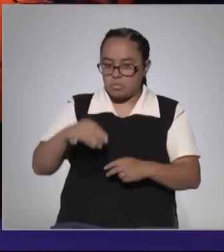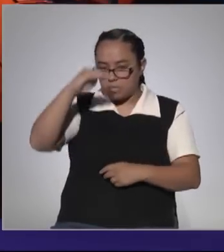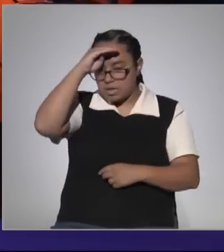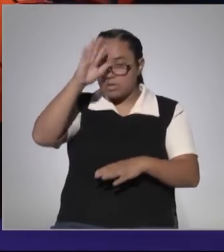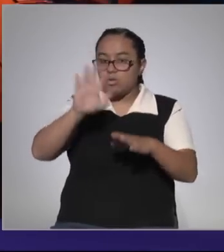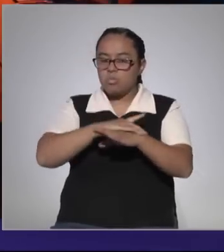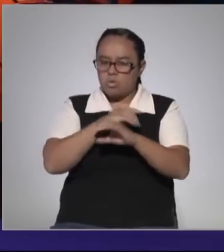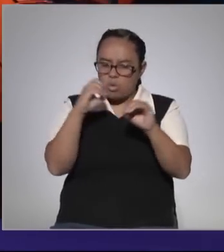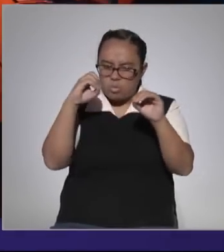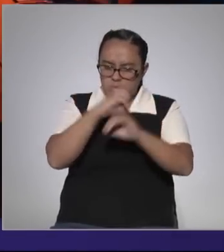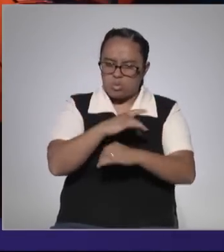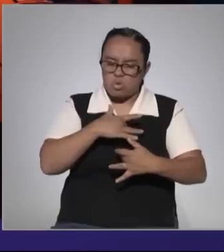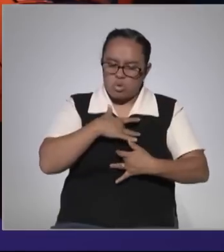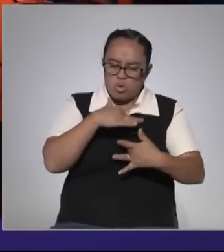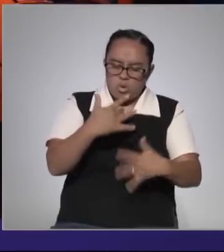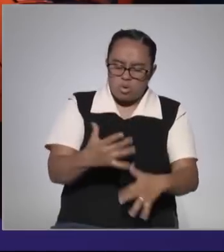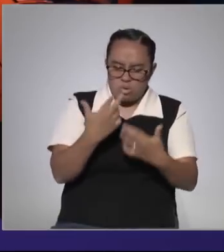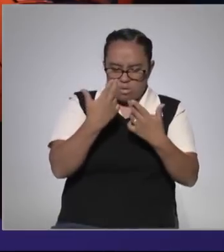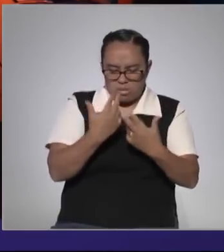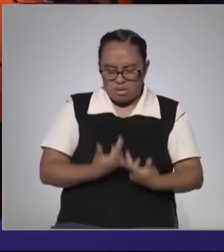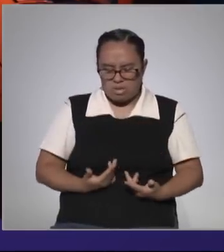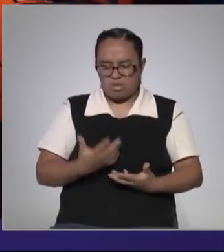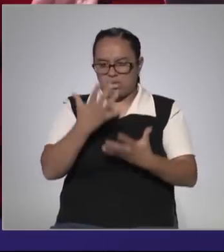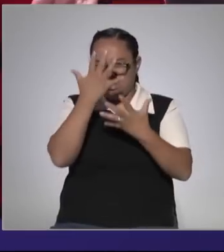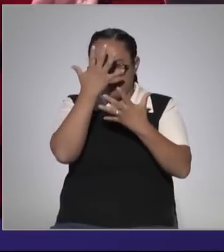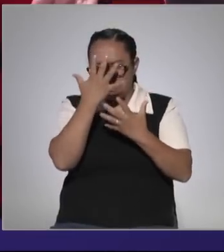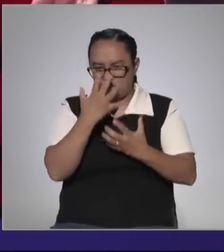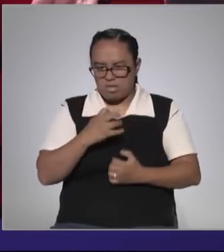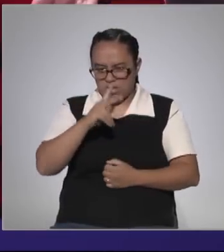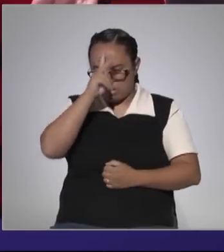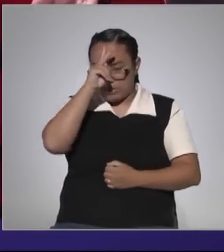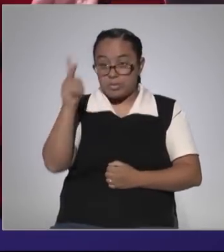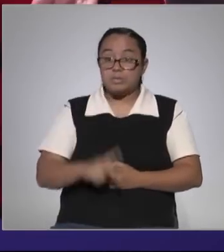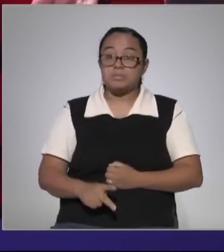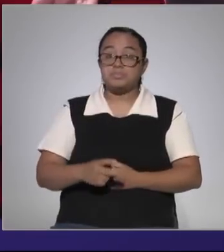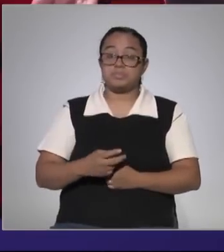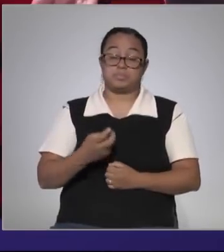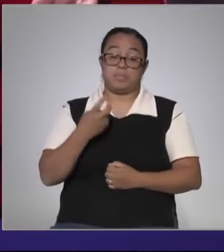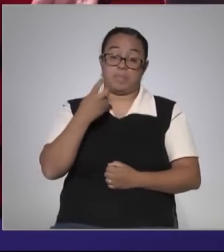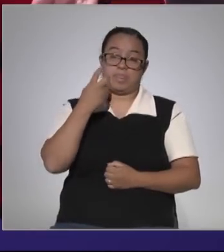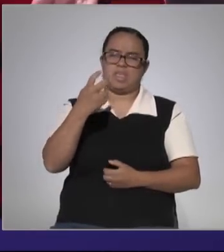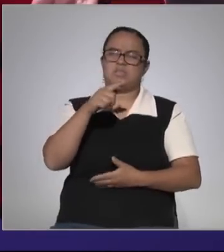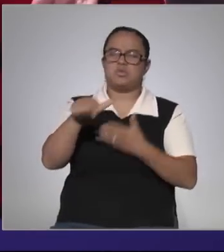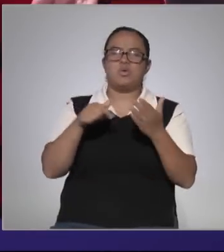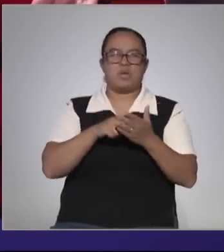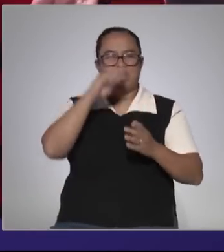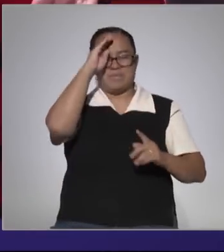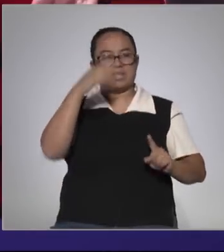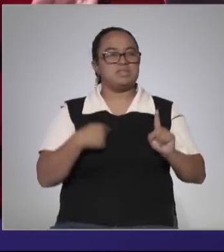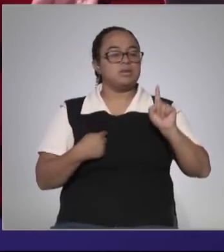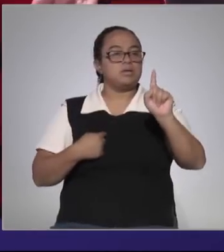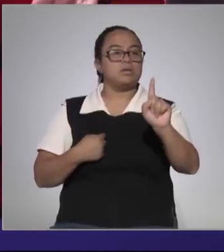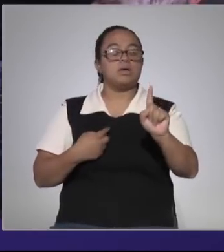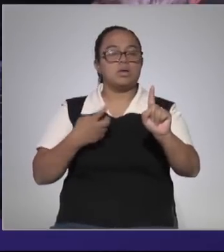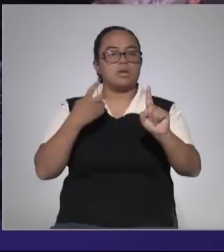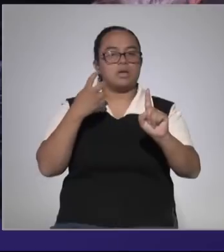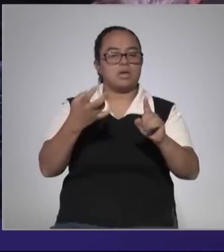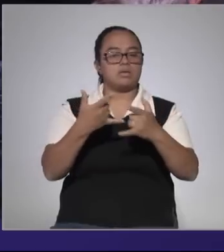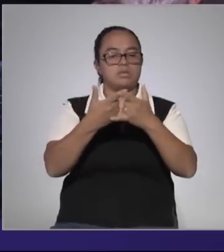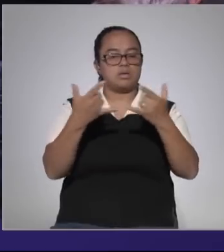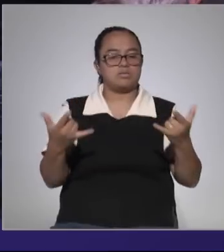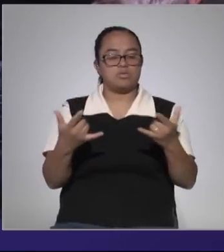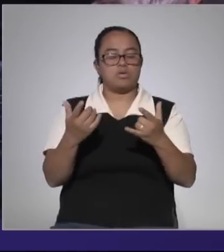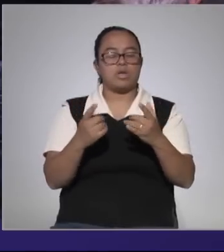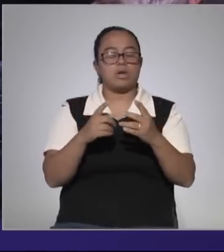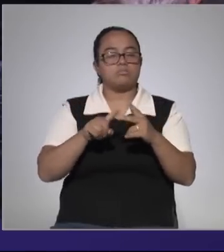oscuridad, el dolor, el desamor y la decepción. En un mundo, los que parecen no tener un lugar en él, su historia empieza cuando cae el